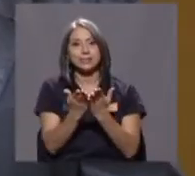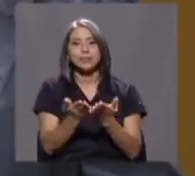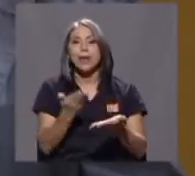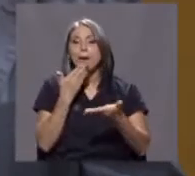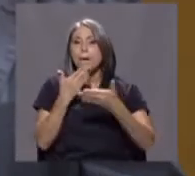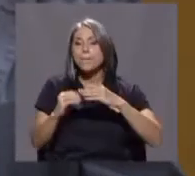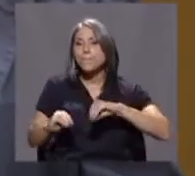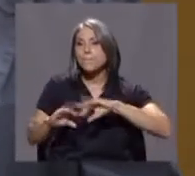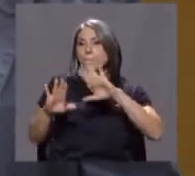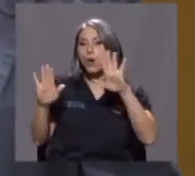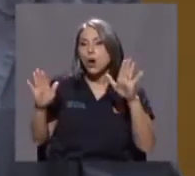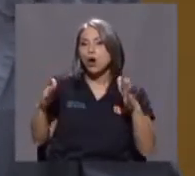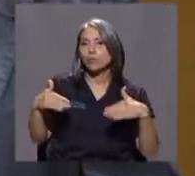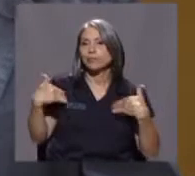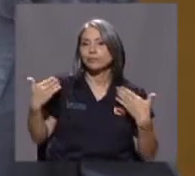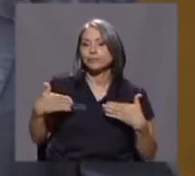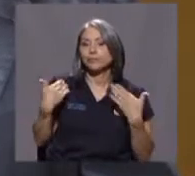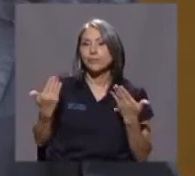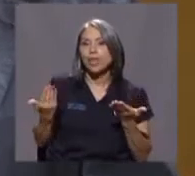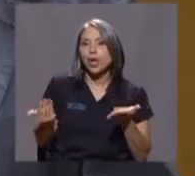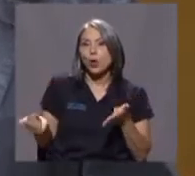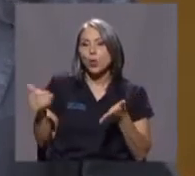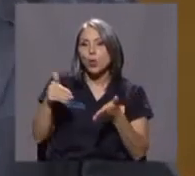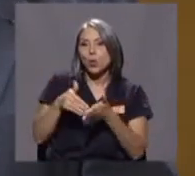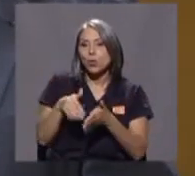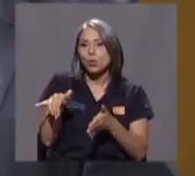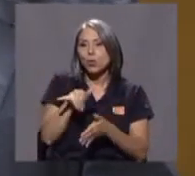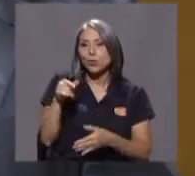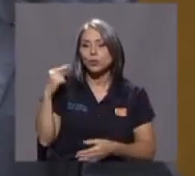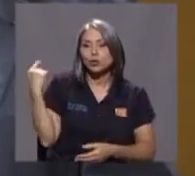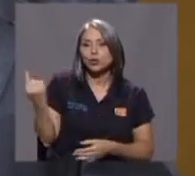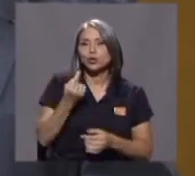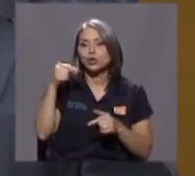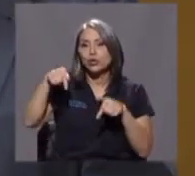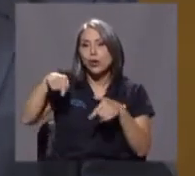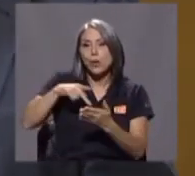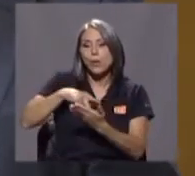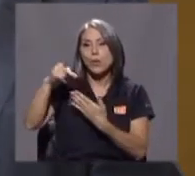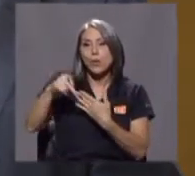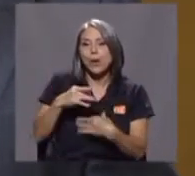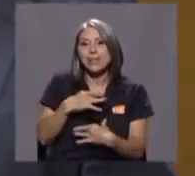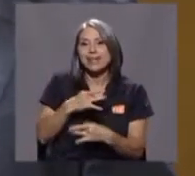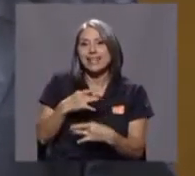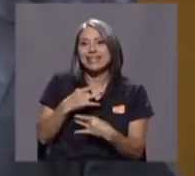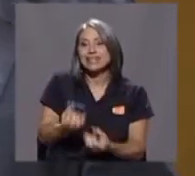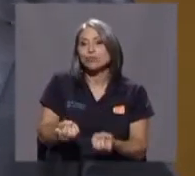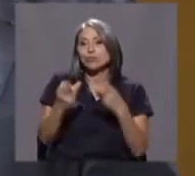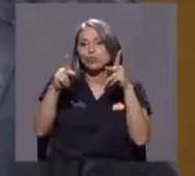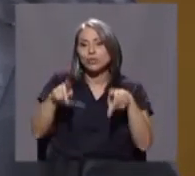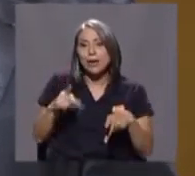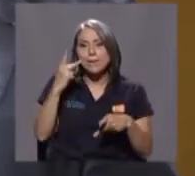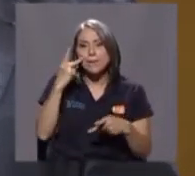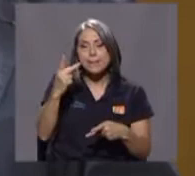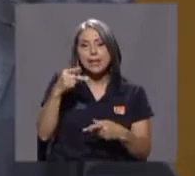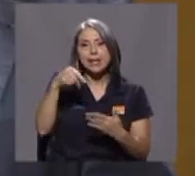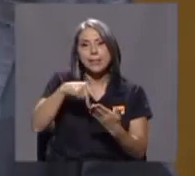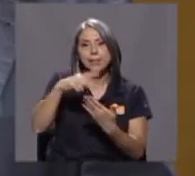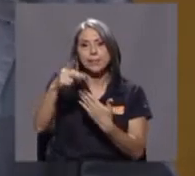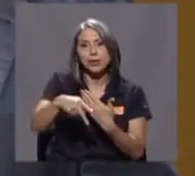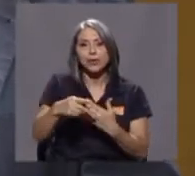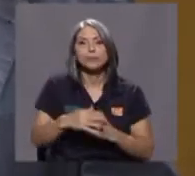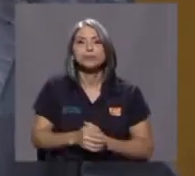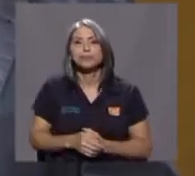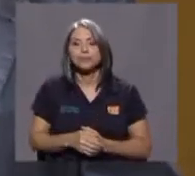un placer de nuevo estar como siempre en este programa tan interesante, tan visto. Y me llama